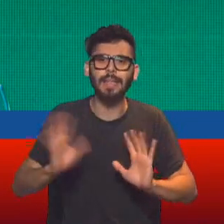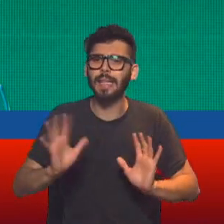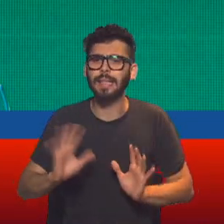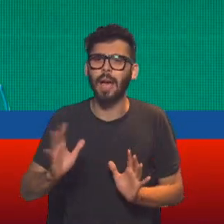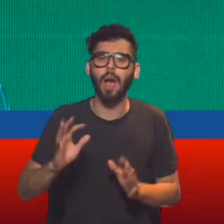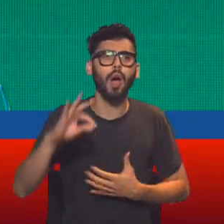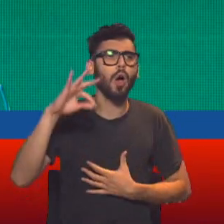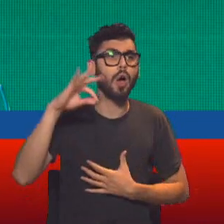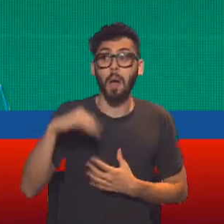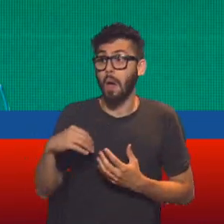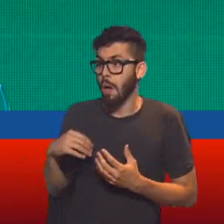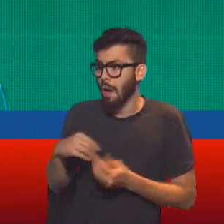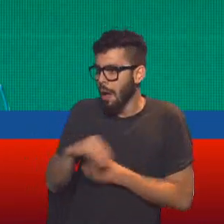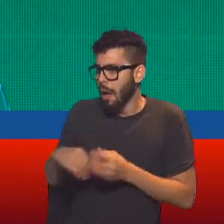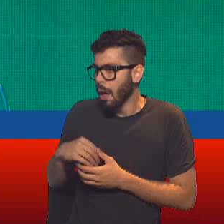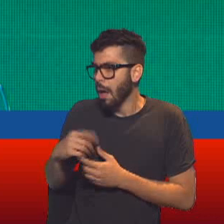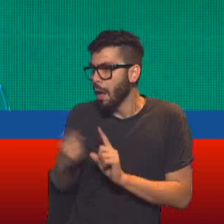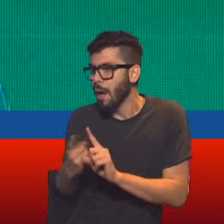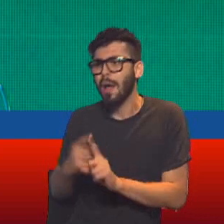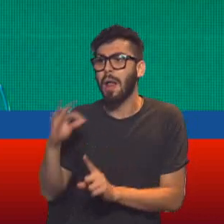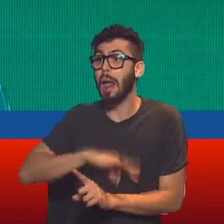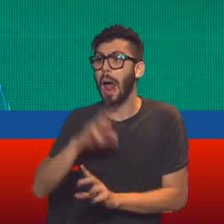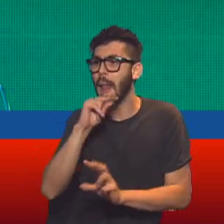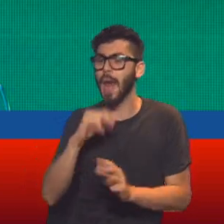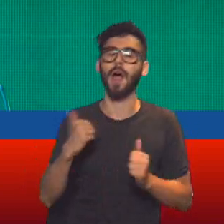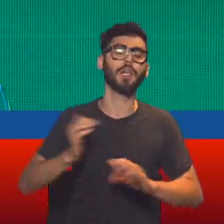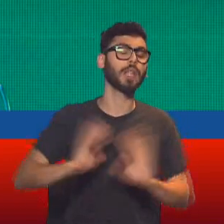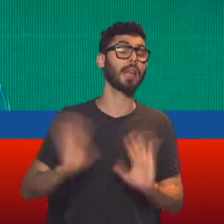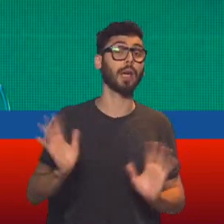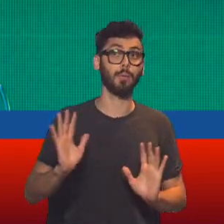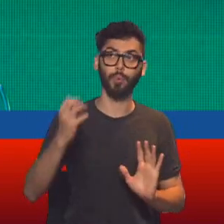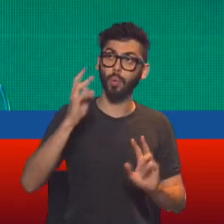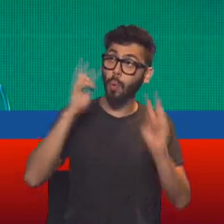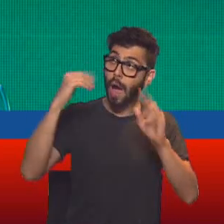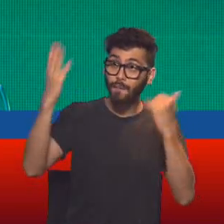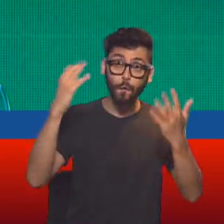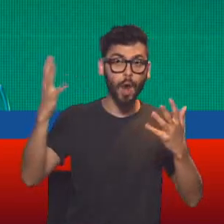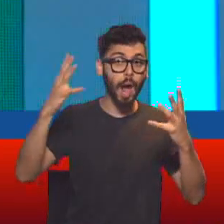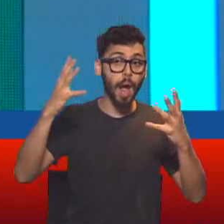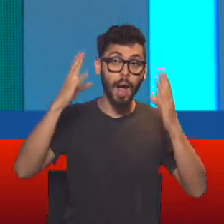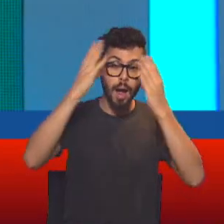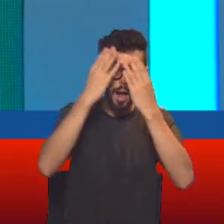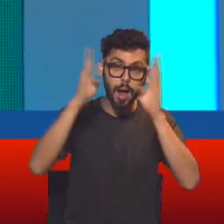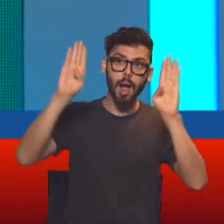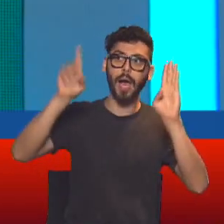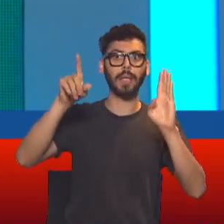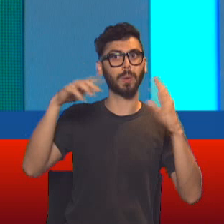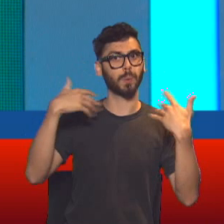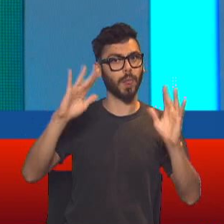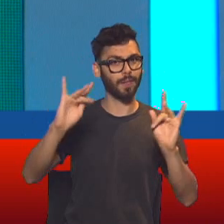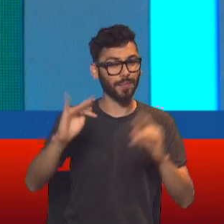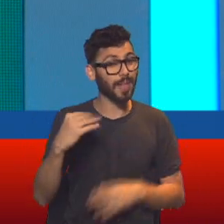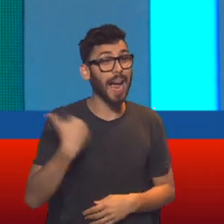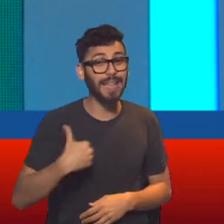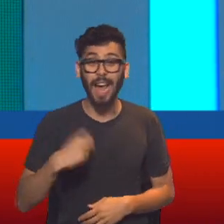se enferma nadie de mi círculo. Pero si miramos un poquito más lo que está pasando en otros lugares, la verdad que es muy complejo. En 2 meses, en la Argentina, en 2